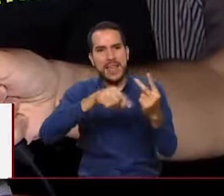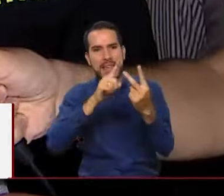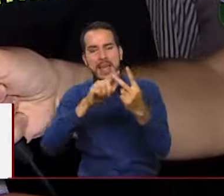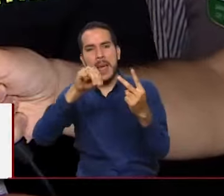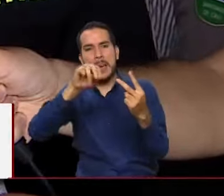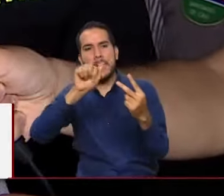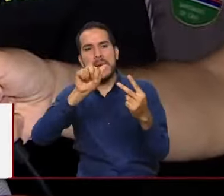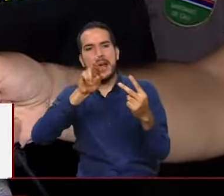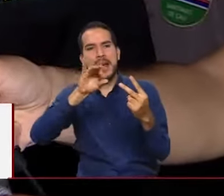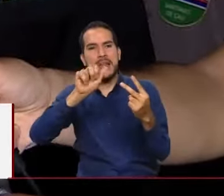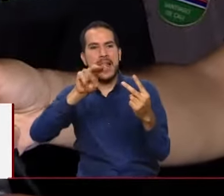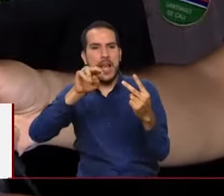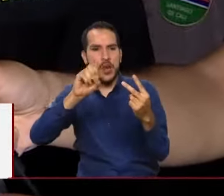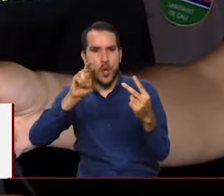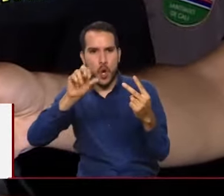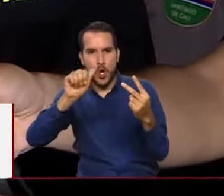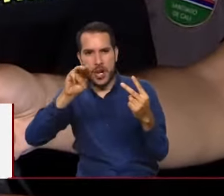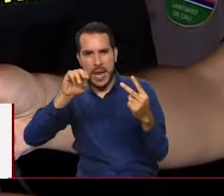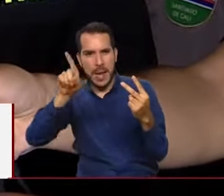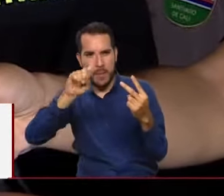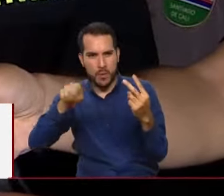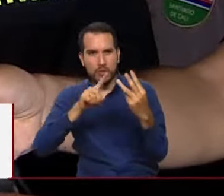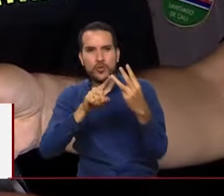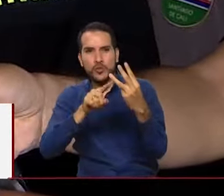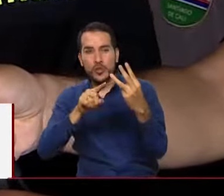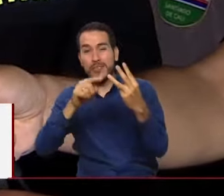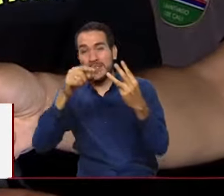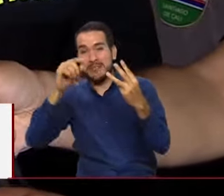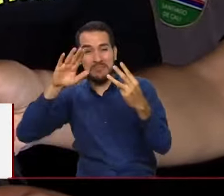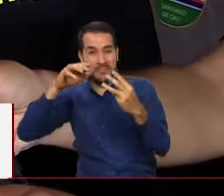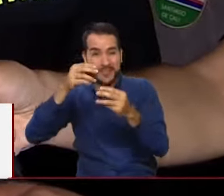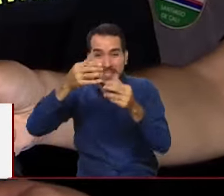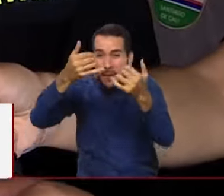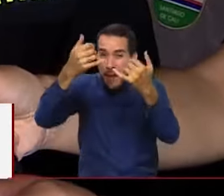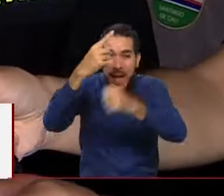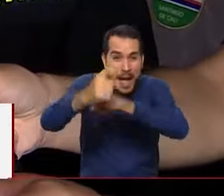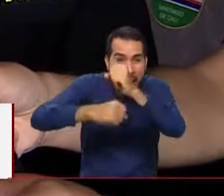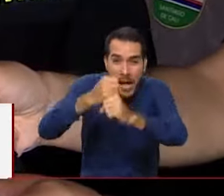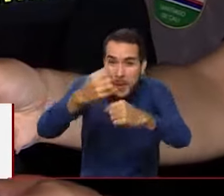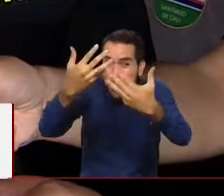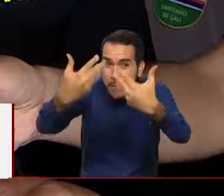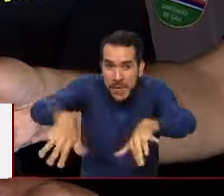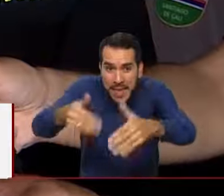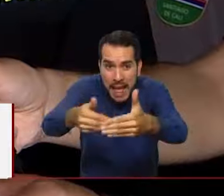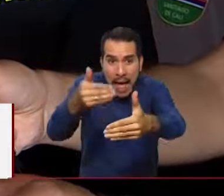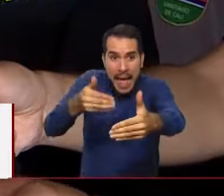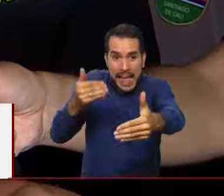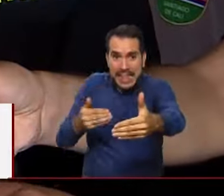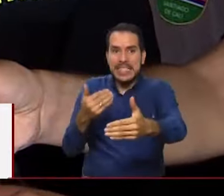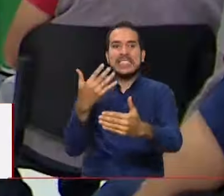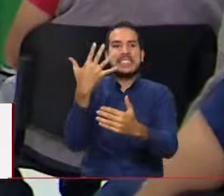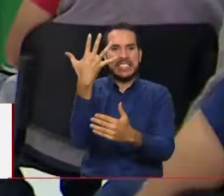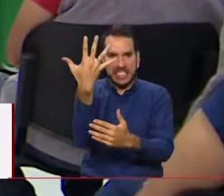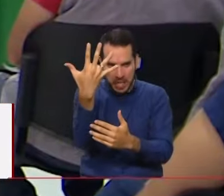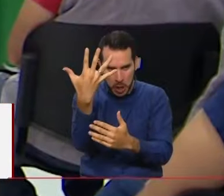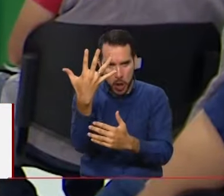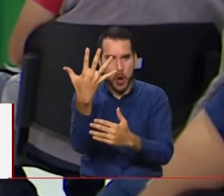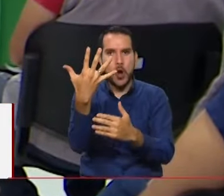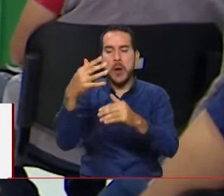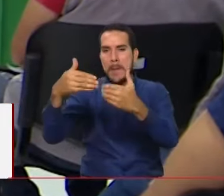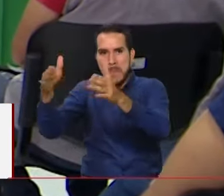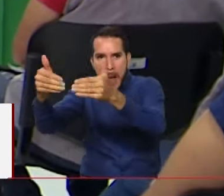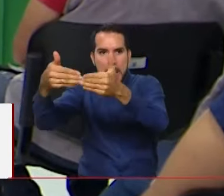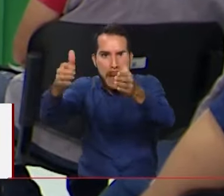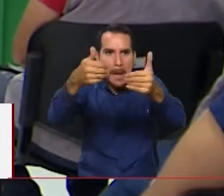año entregaremos cinco más es decir ocho de las 22 estaciones que tenemos en Cali las vamos a entregar renovadas